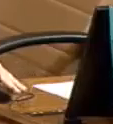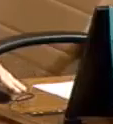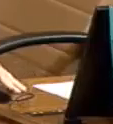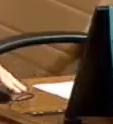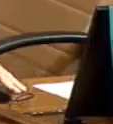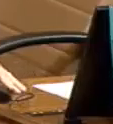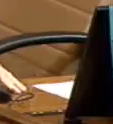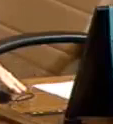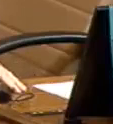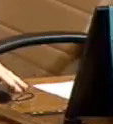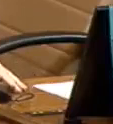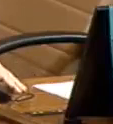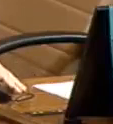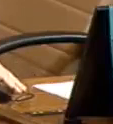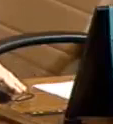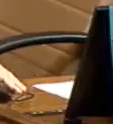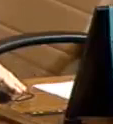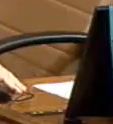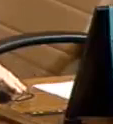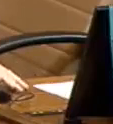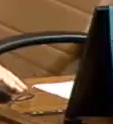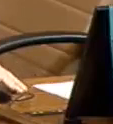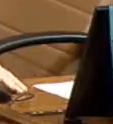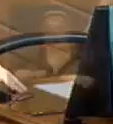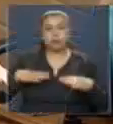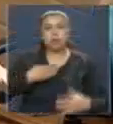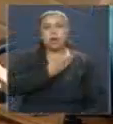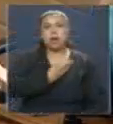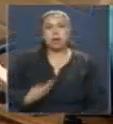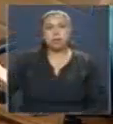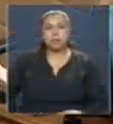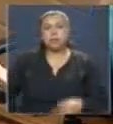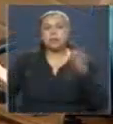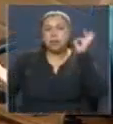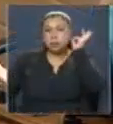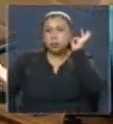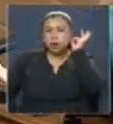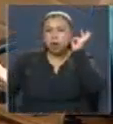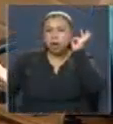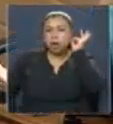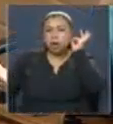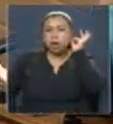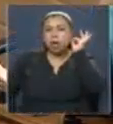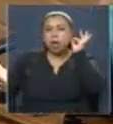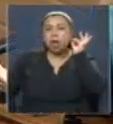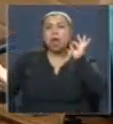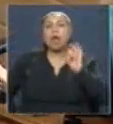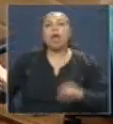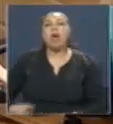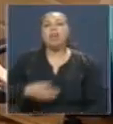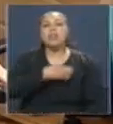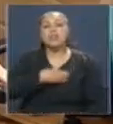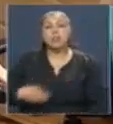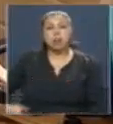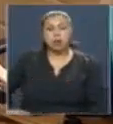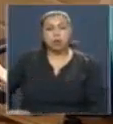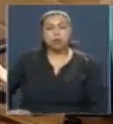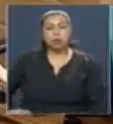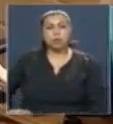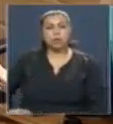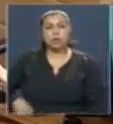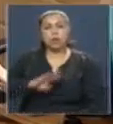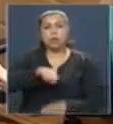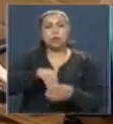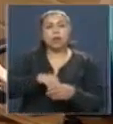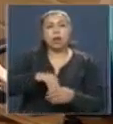presidente. Felicitar a la presidenta de la Comisión de Gobierno Interior, la diputada Joana Pérez, que